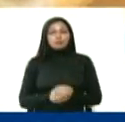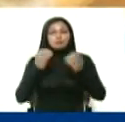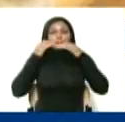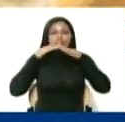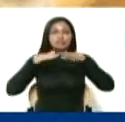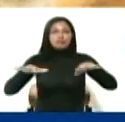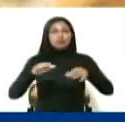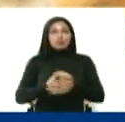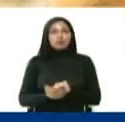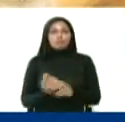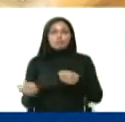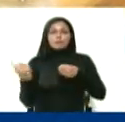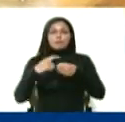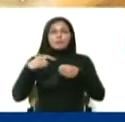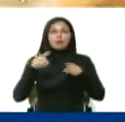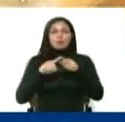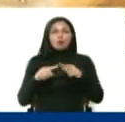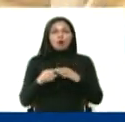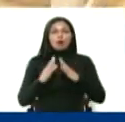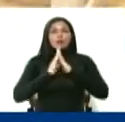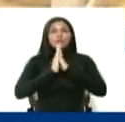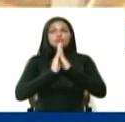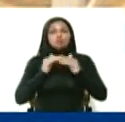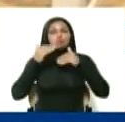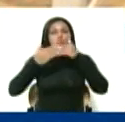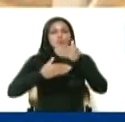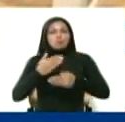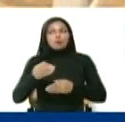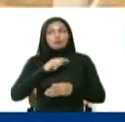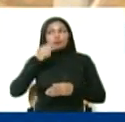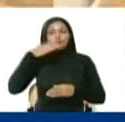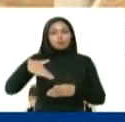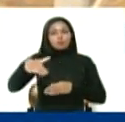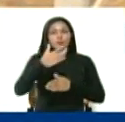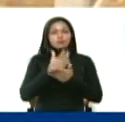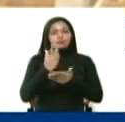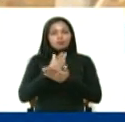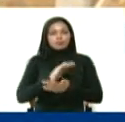Bendiciones que se suman a la oración permanente de nuestro pueblo.